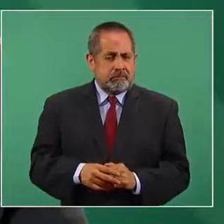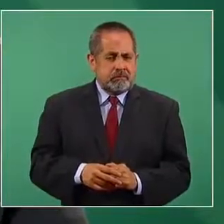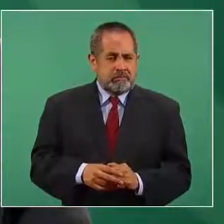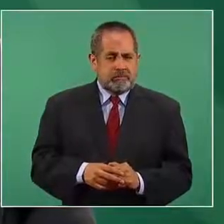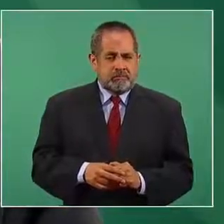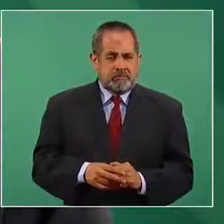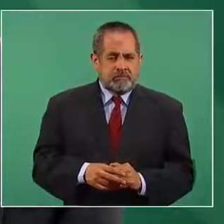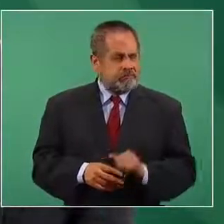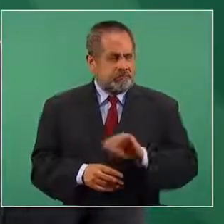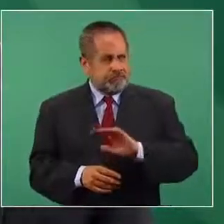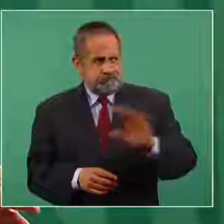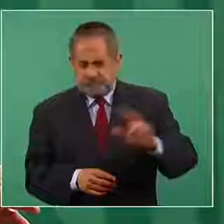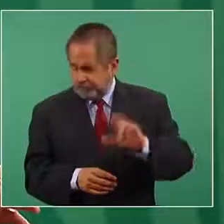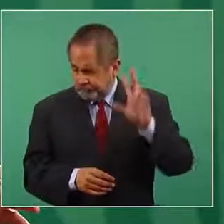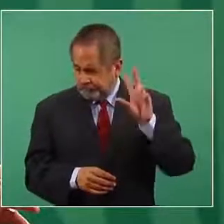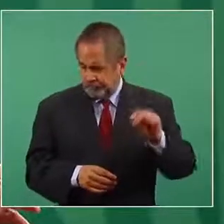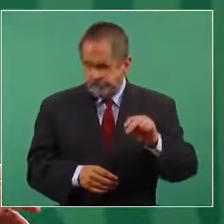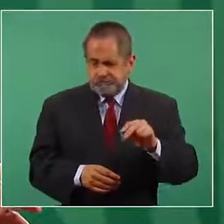la pobreza